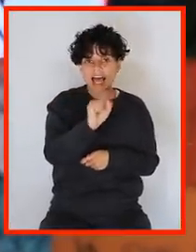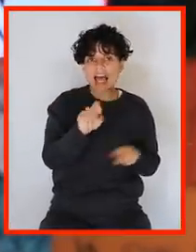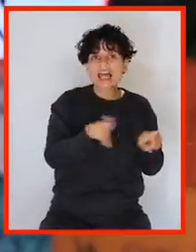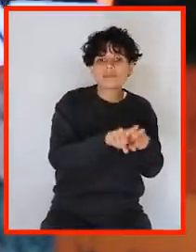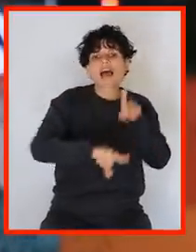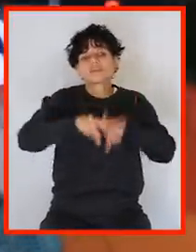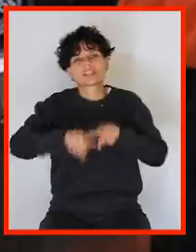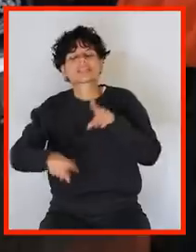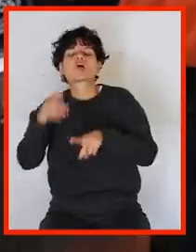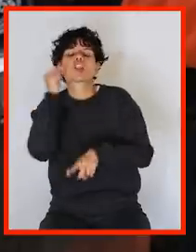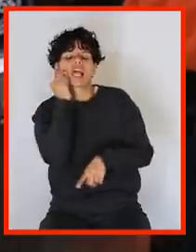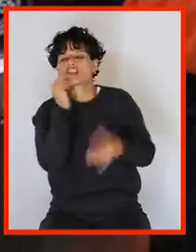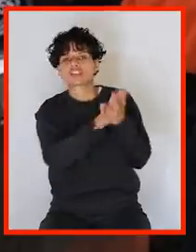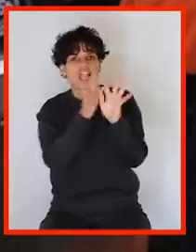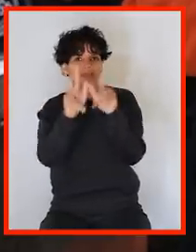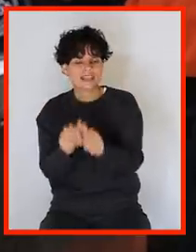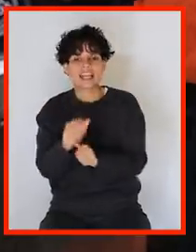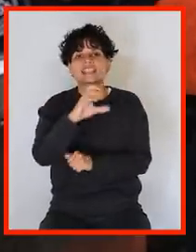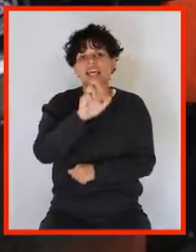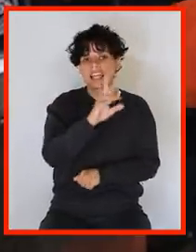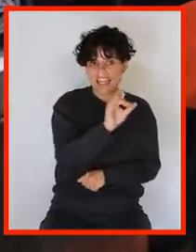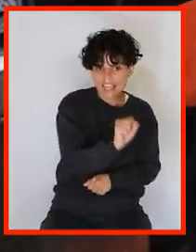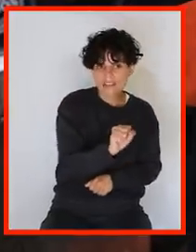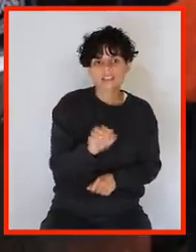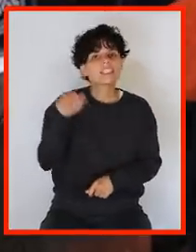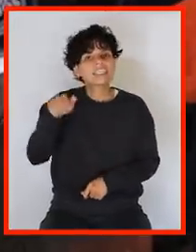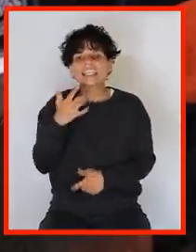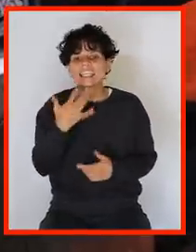nieto, no conforme.